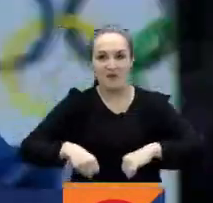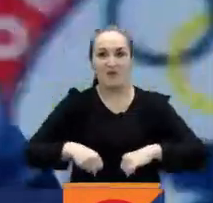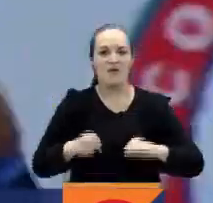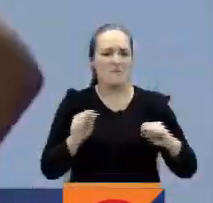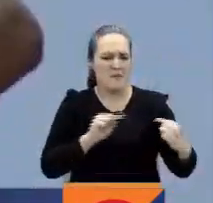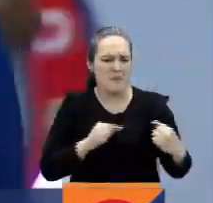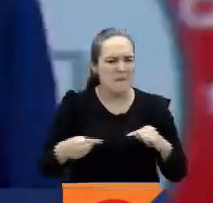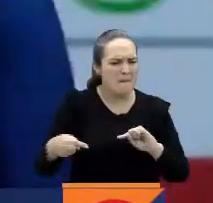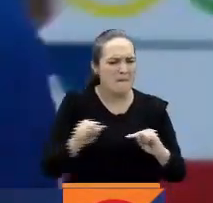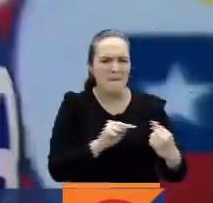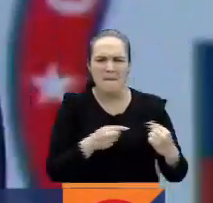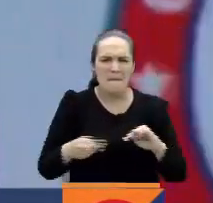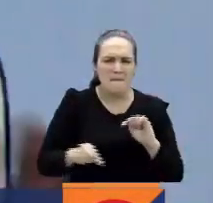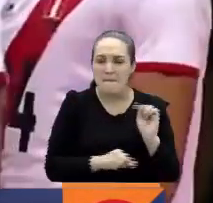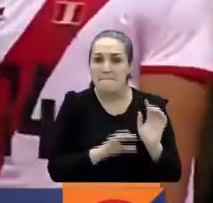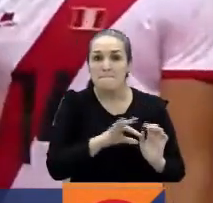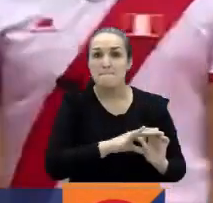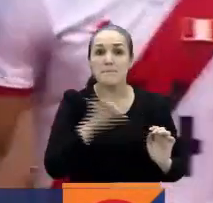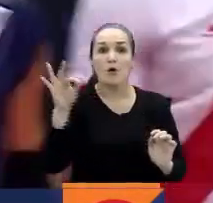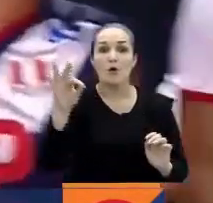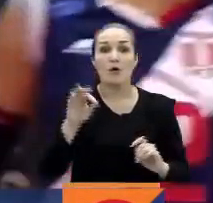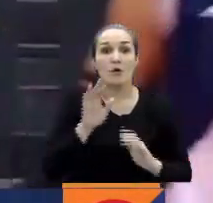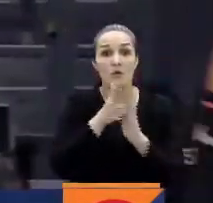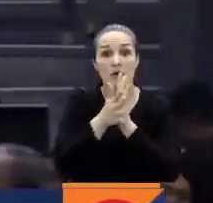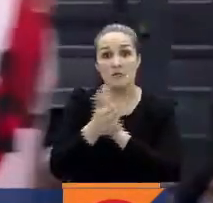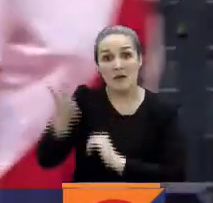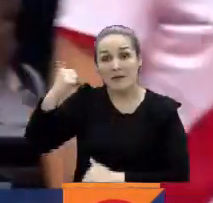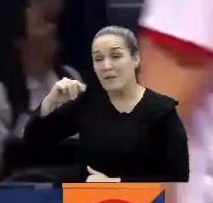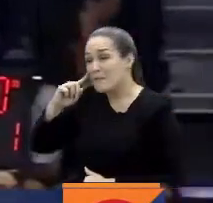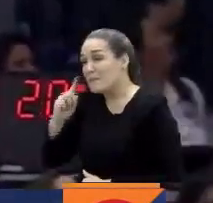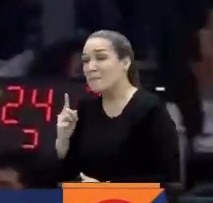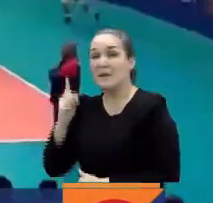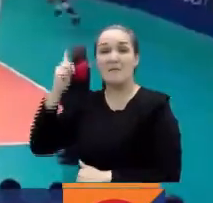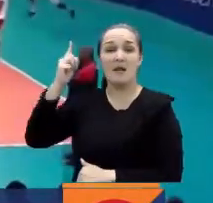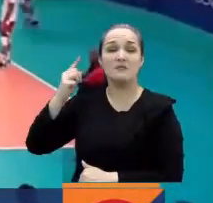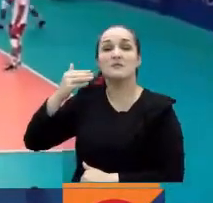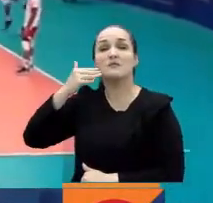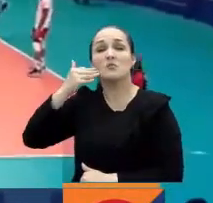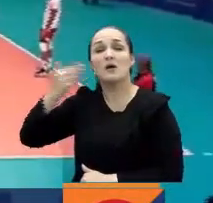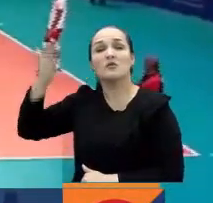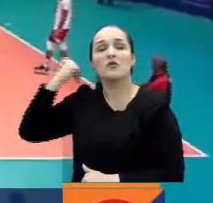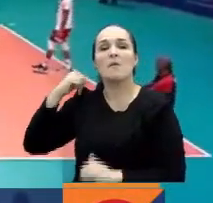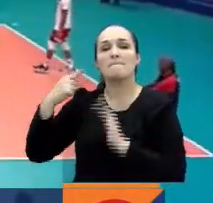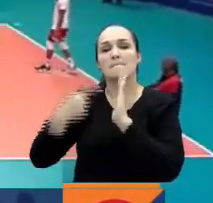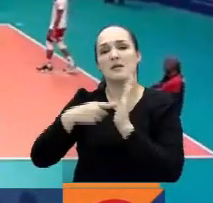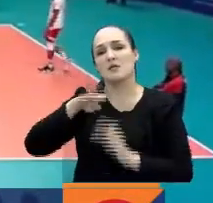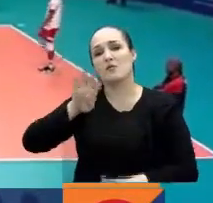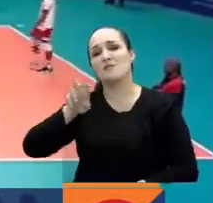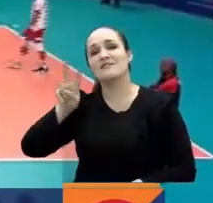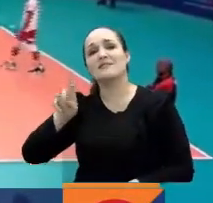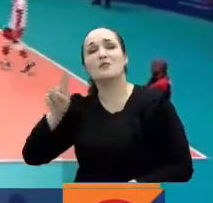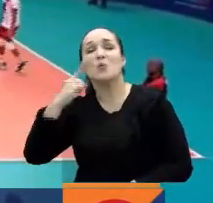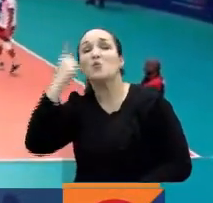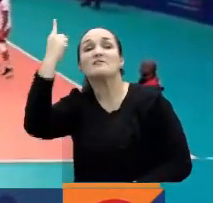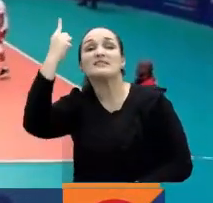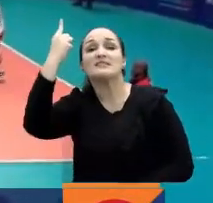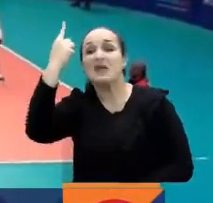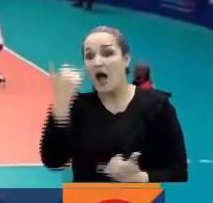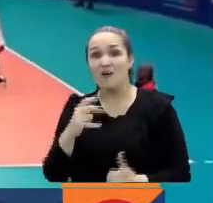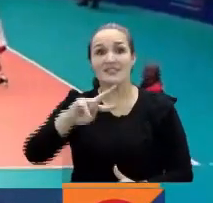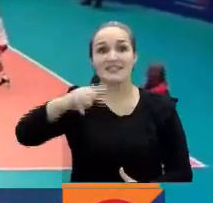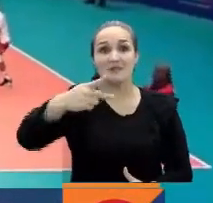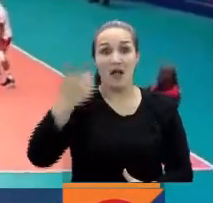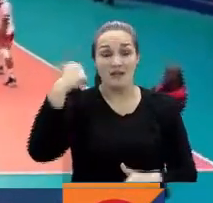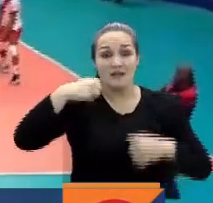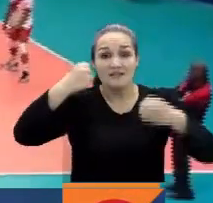una eliminatoria. La única vez que nuestro país participó en el voleibol masculino de las justas fue en 1971, cuando actuó como